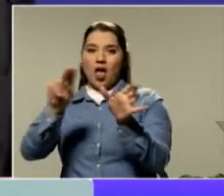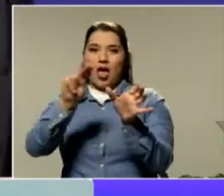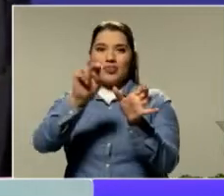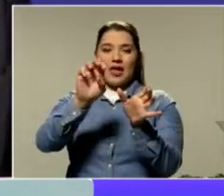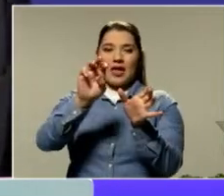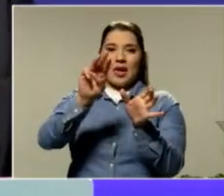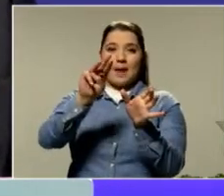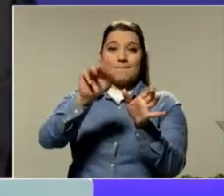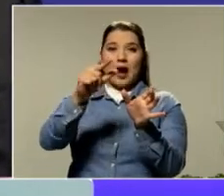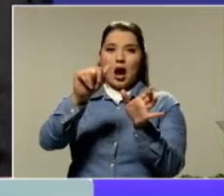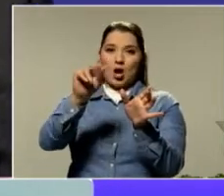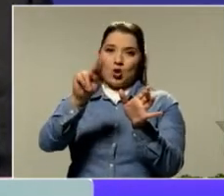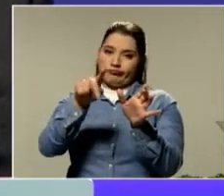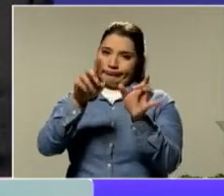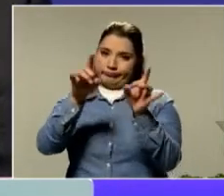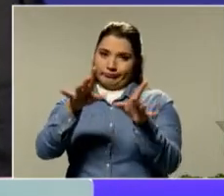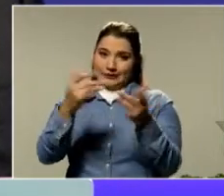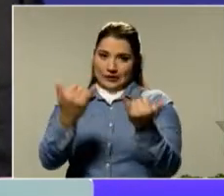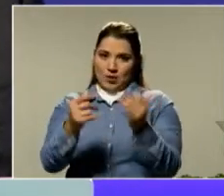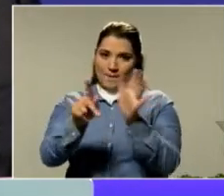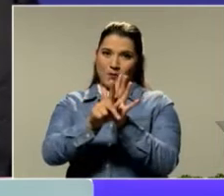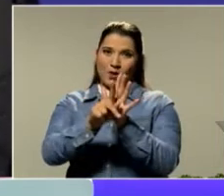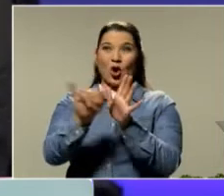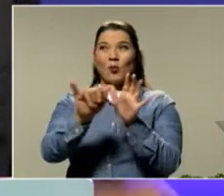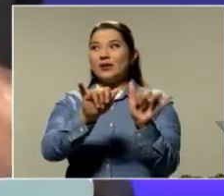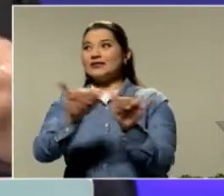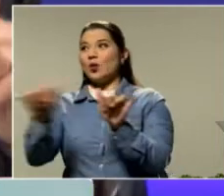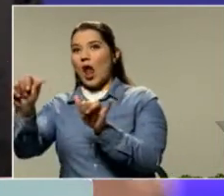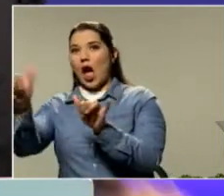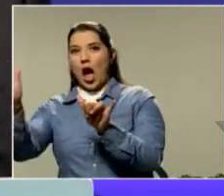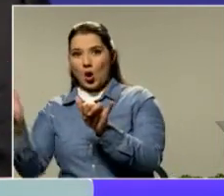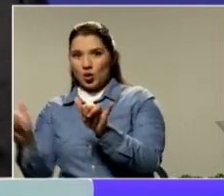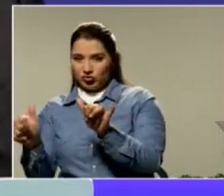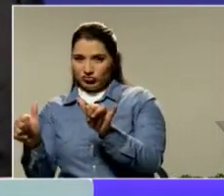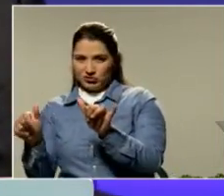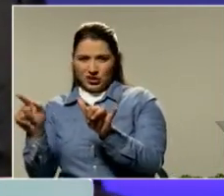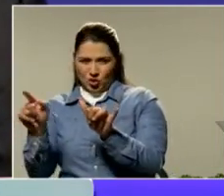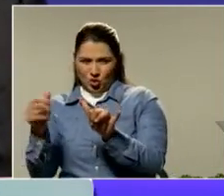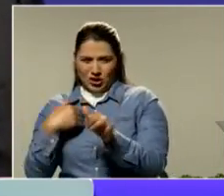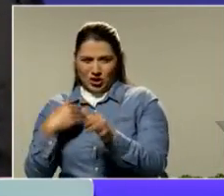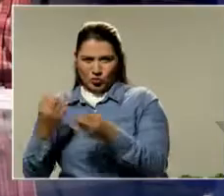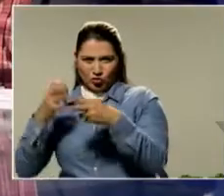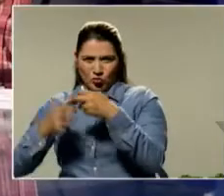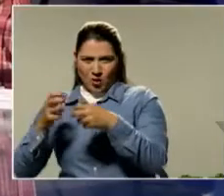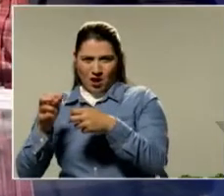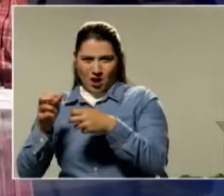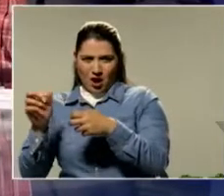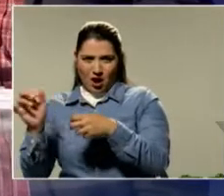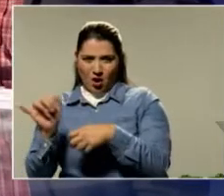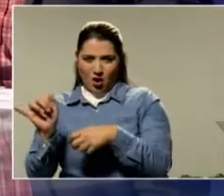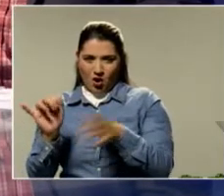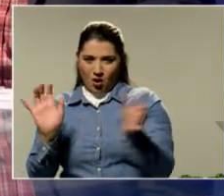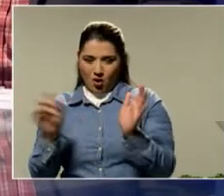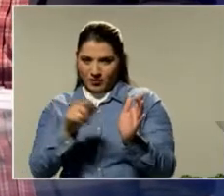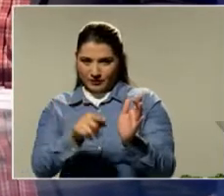si se usan bien, no tienen prácticamente problema. Y la otra cosa que tenemos que tomar en cuenta es que plaguicidas hay